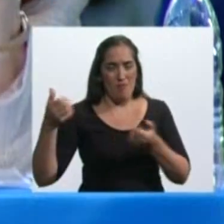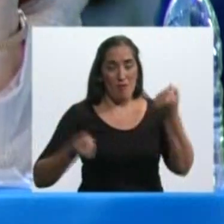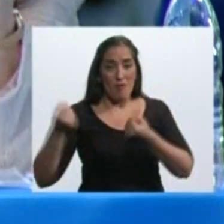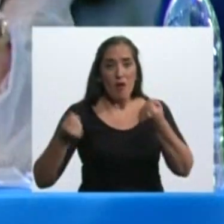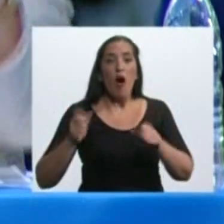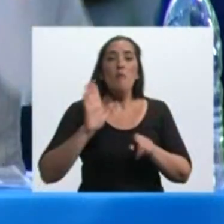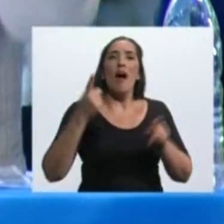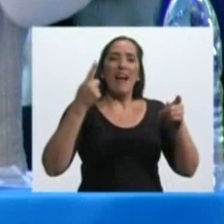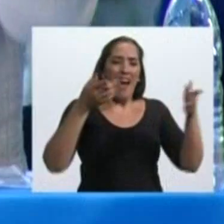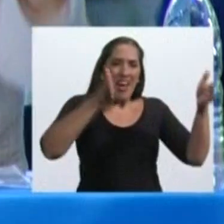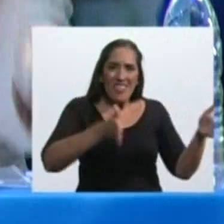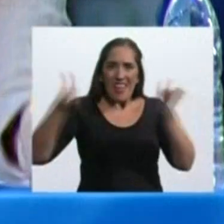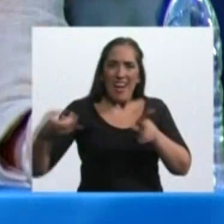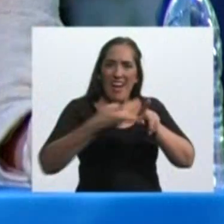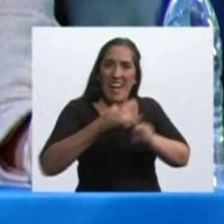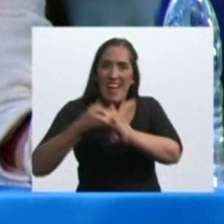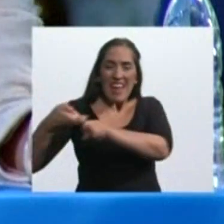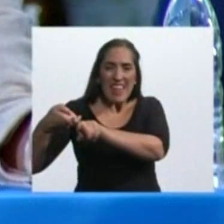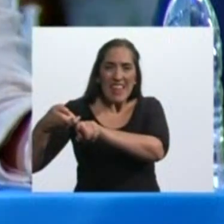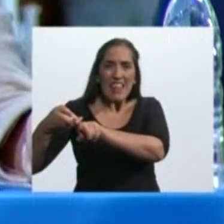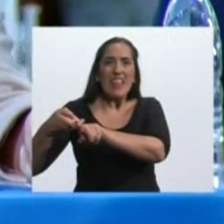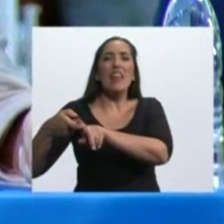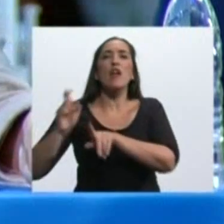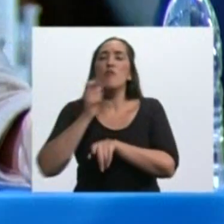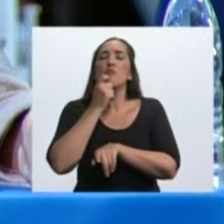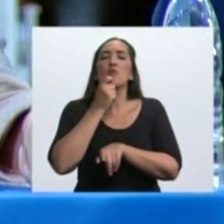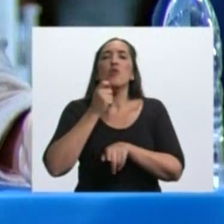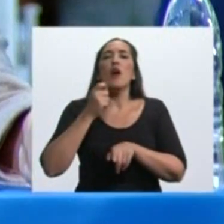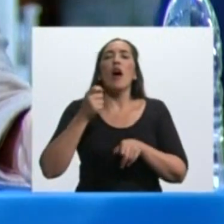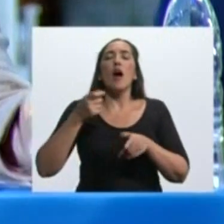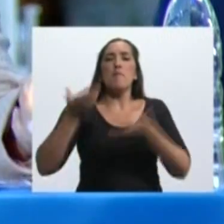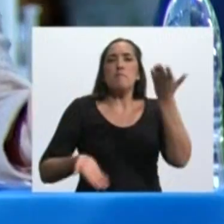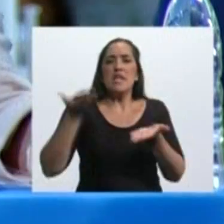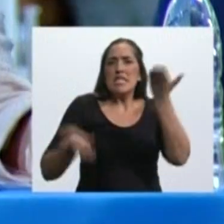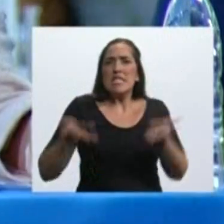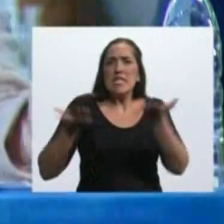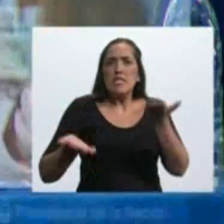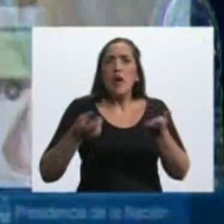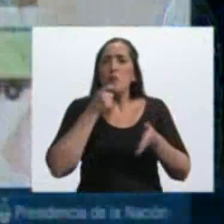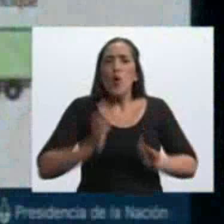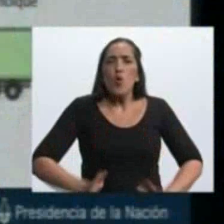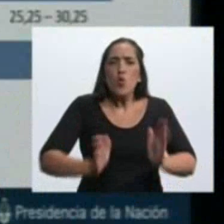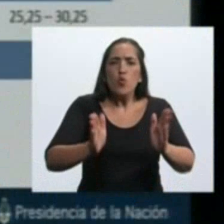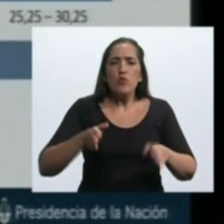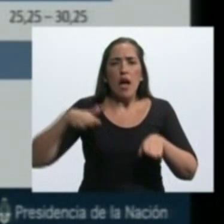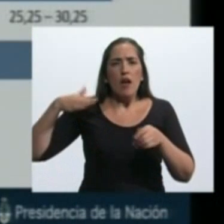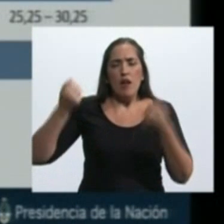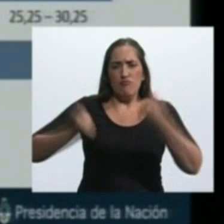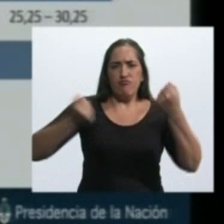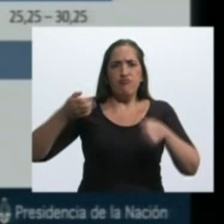los ejes ya no hacen una presión sobre la ruta de 10 toneladas y medio y la rompe, sino de